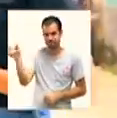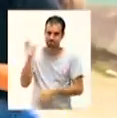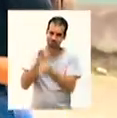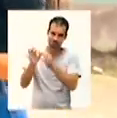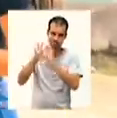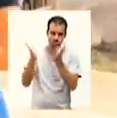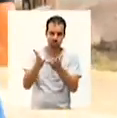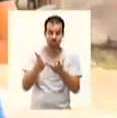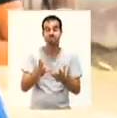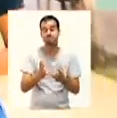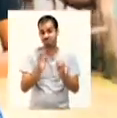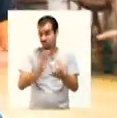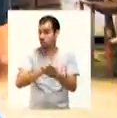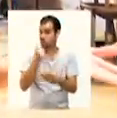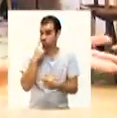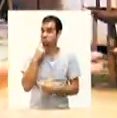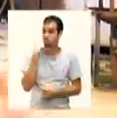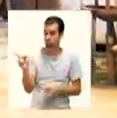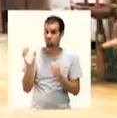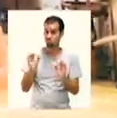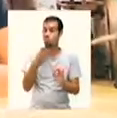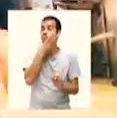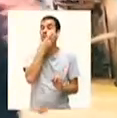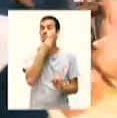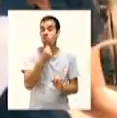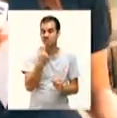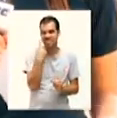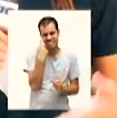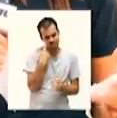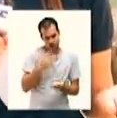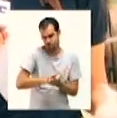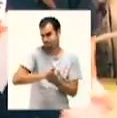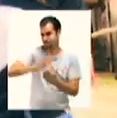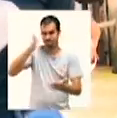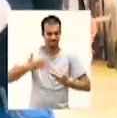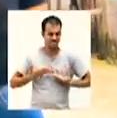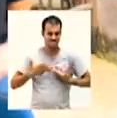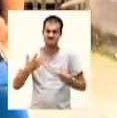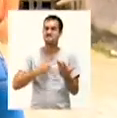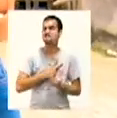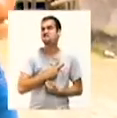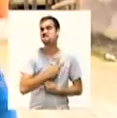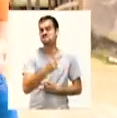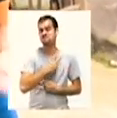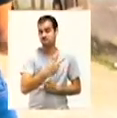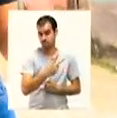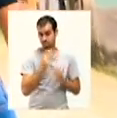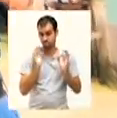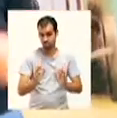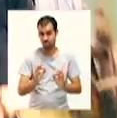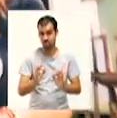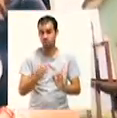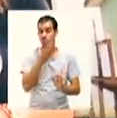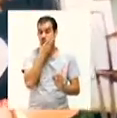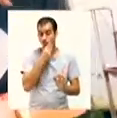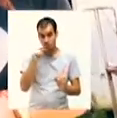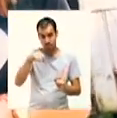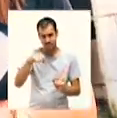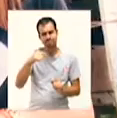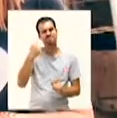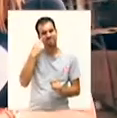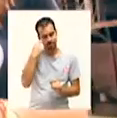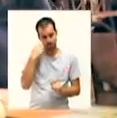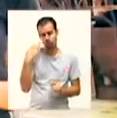por acompañarnos. Amigos, juventud es sinónimo de compromiso, de valentía, de entrega y de disciplina. Y la juventud en Cuba